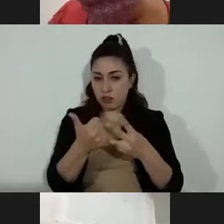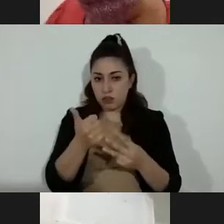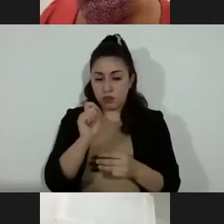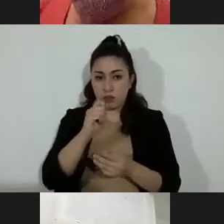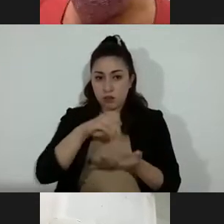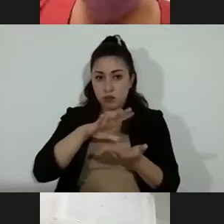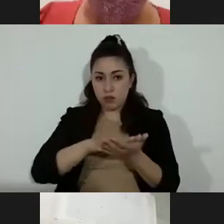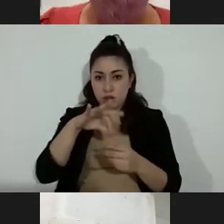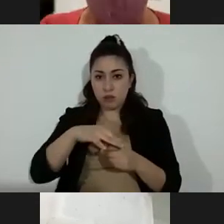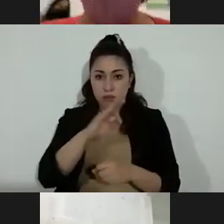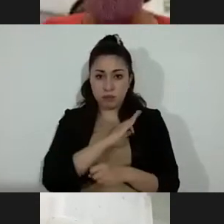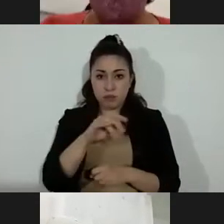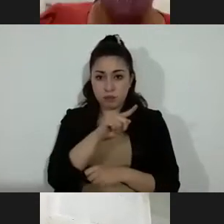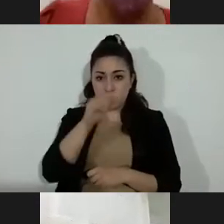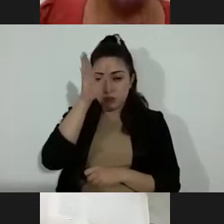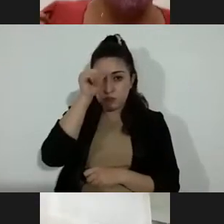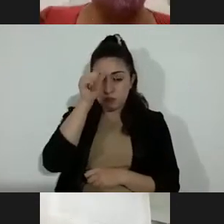que usamos?